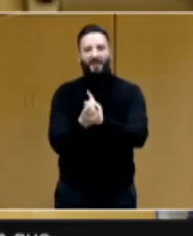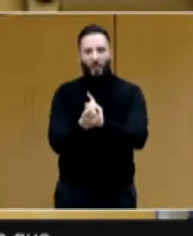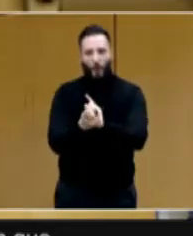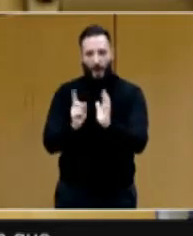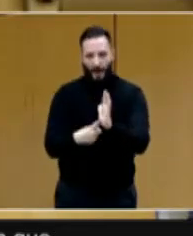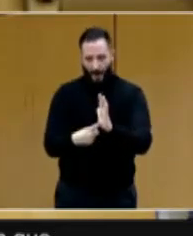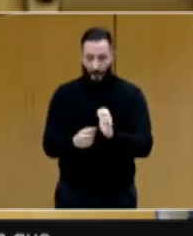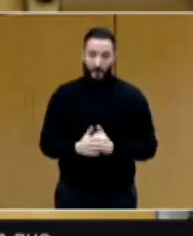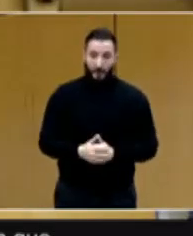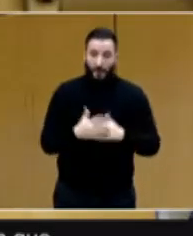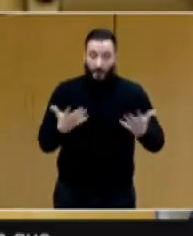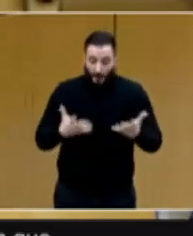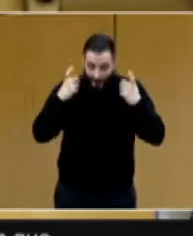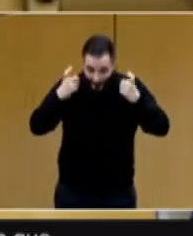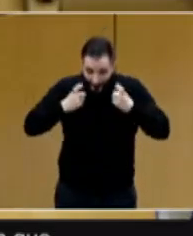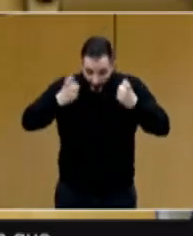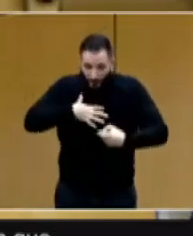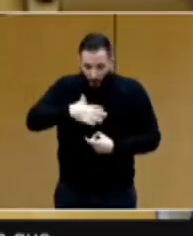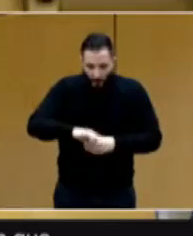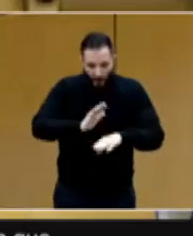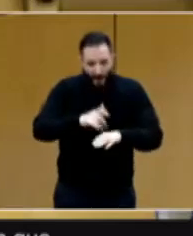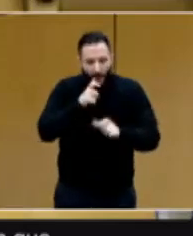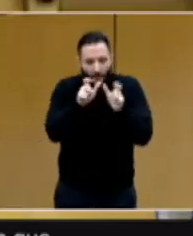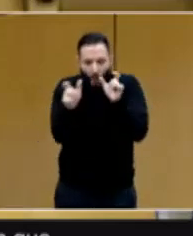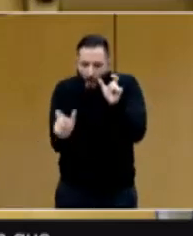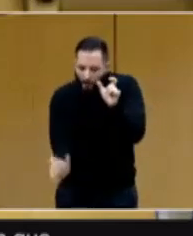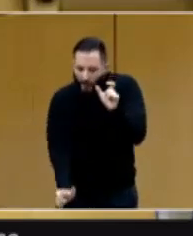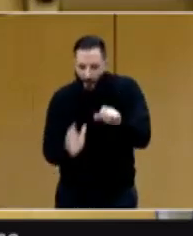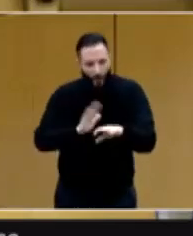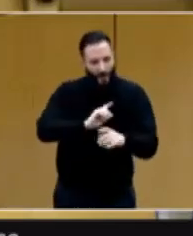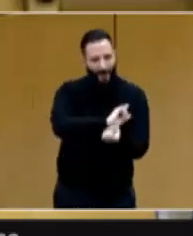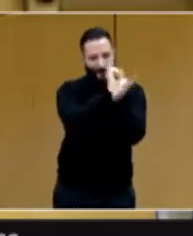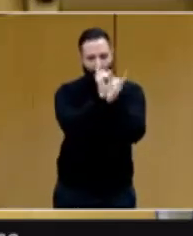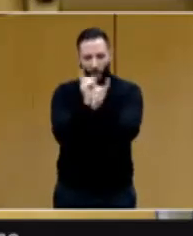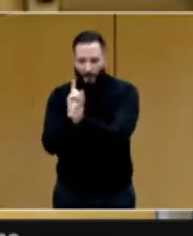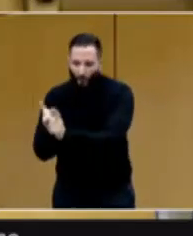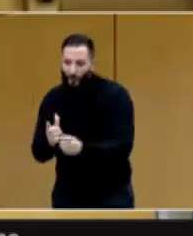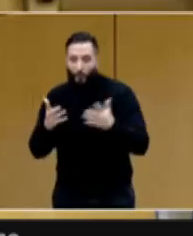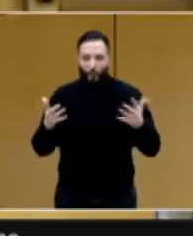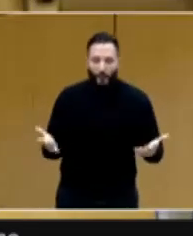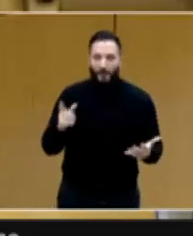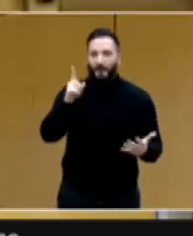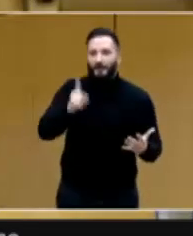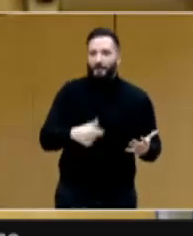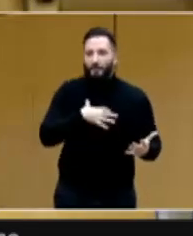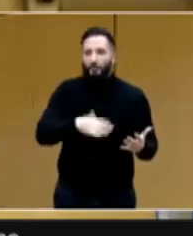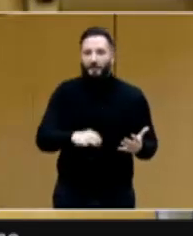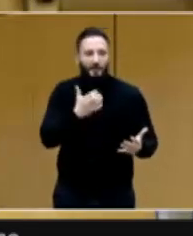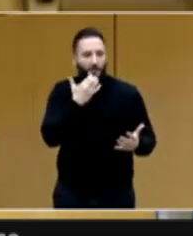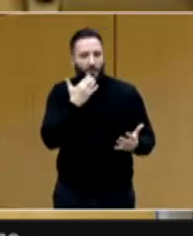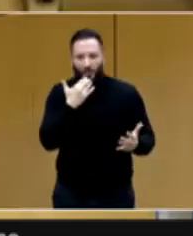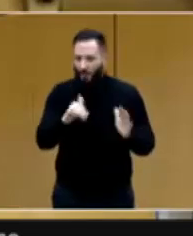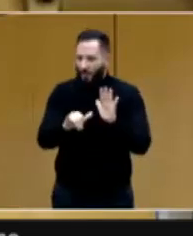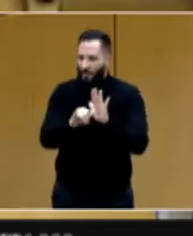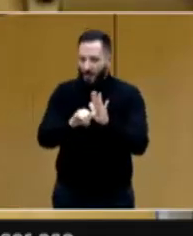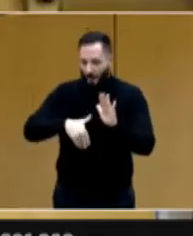quizá deberíamos hacer un esfuerzo de hacer ese Rosario de esos cambios legales y por ejemplo pondría algo que por ejemplo con la cercanía de la